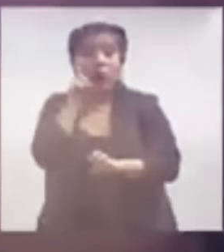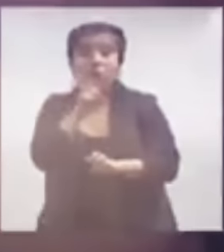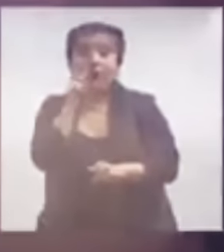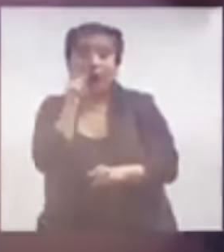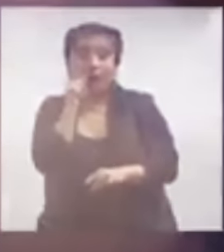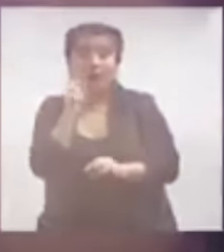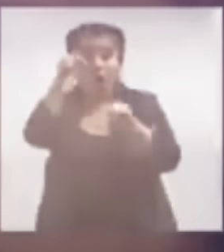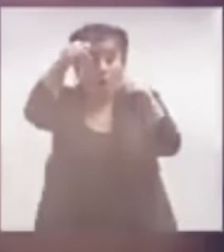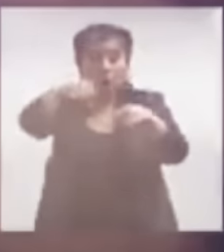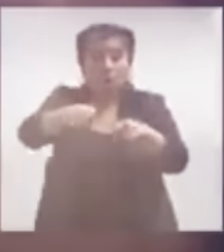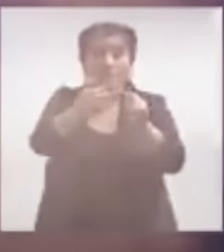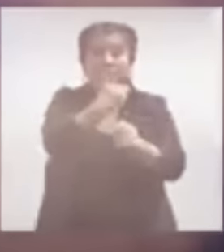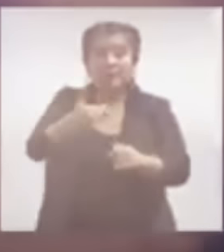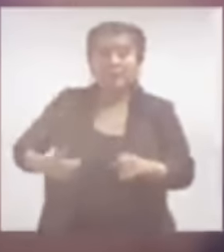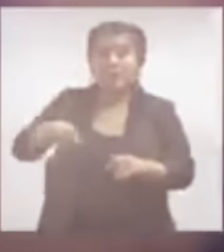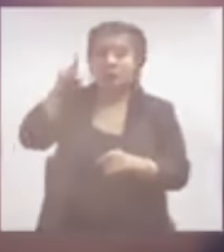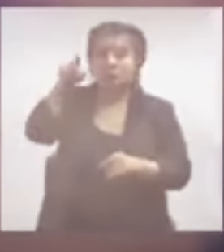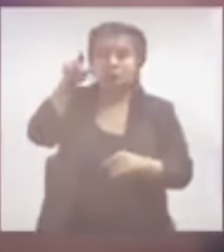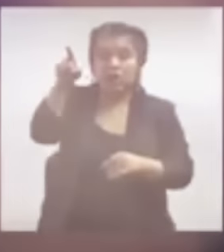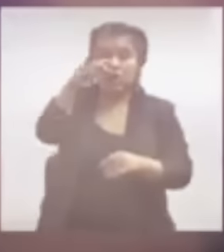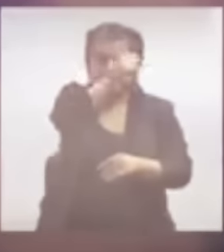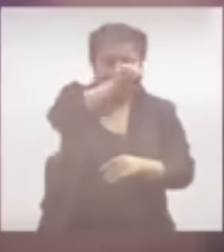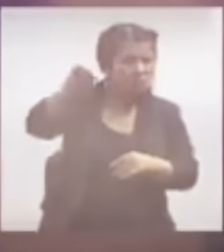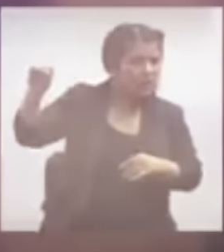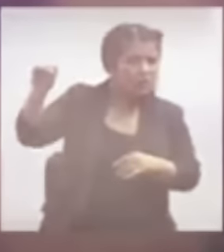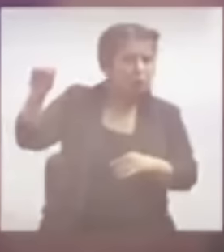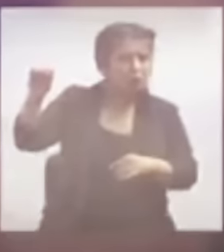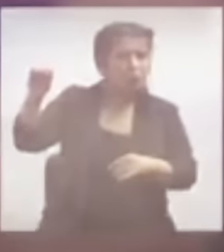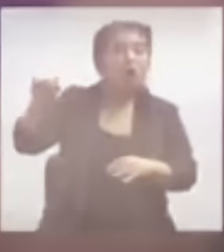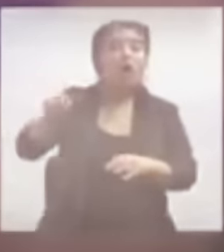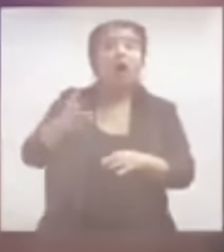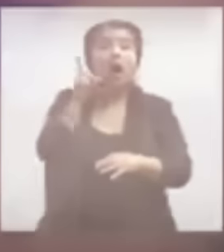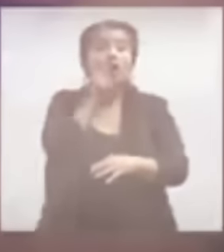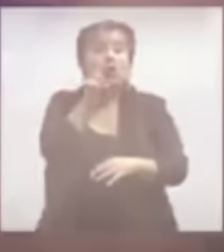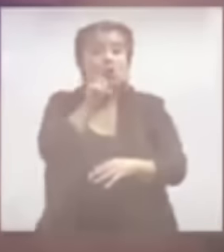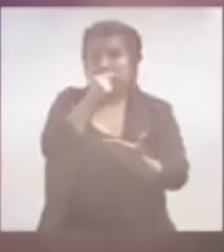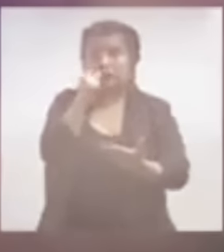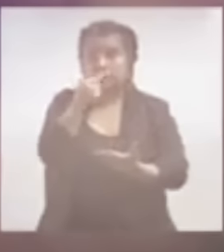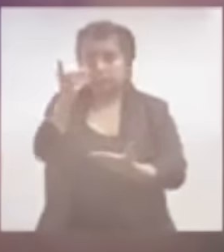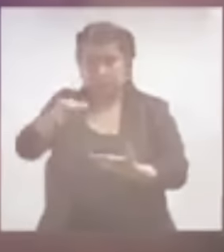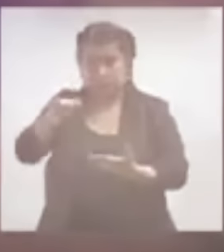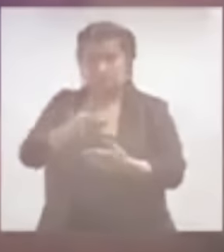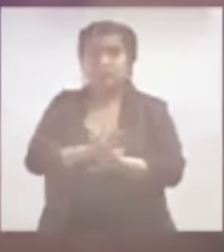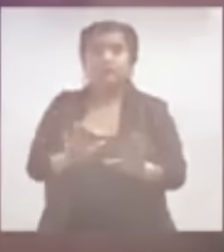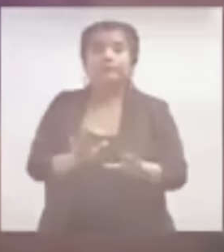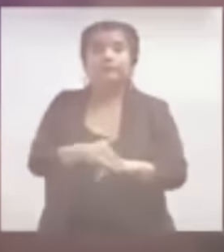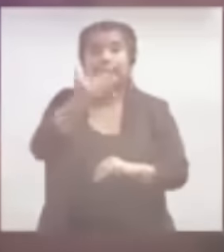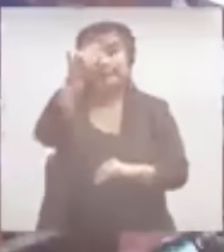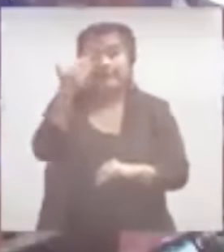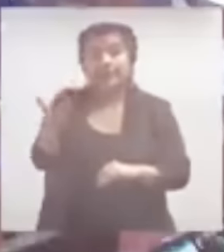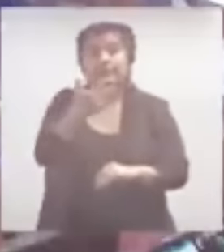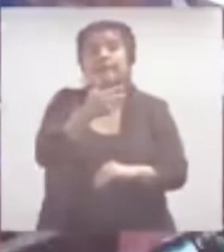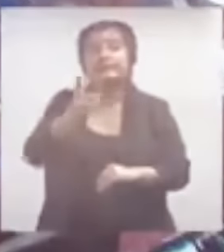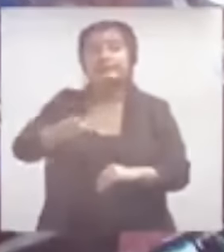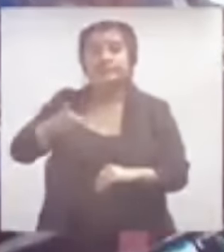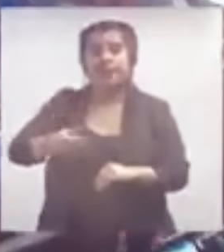Hoy, presidente, usted le está dando la espalda al joven Farruko Pop. Gracias, señor diputado, no le hemos dado